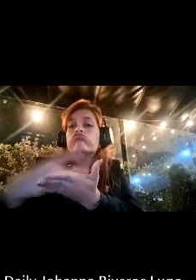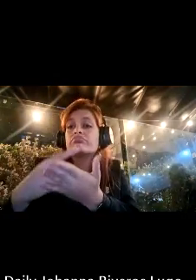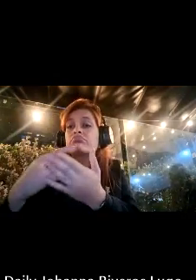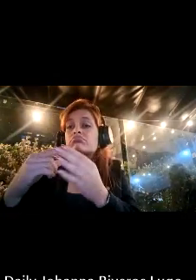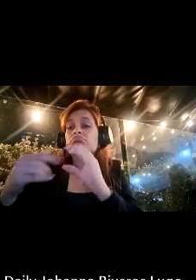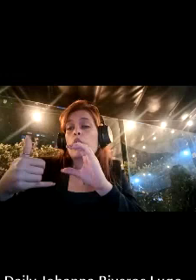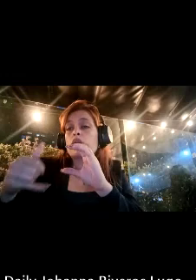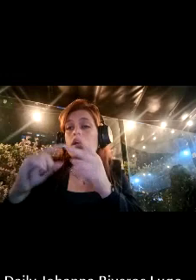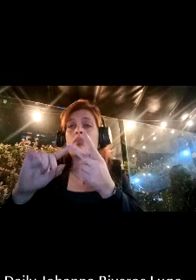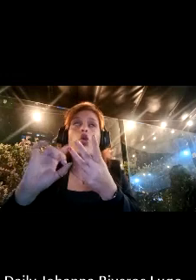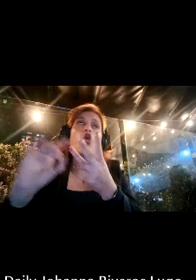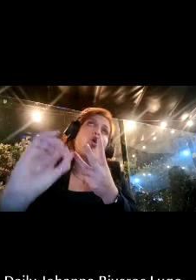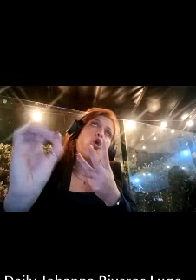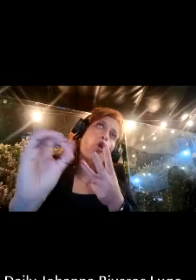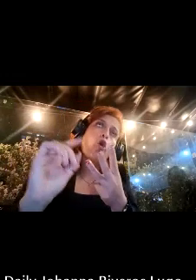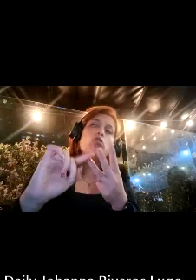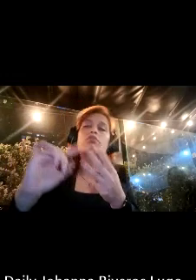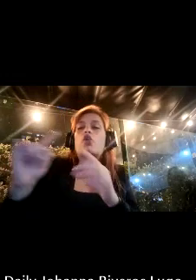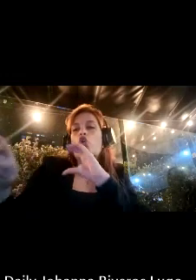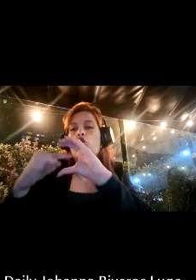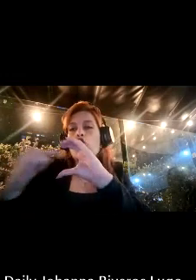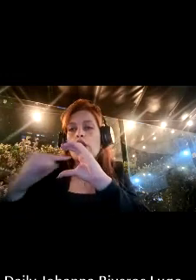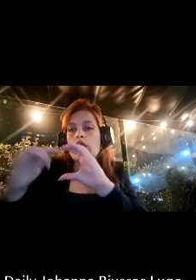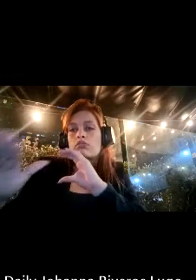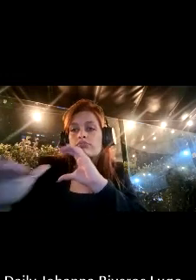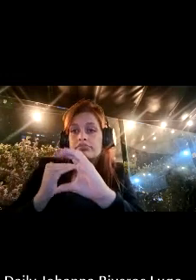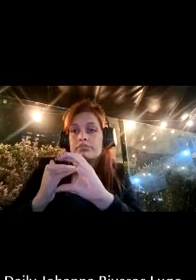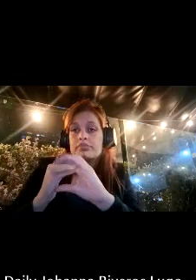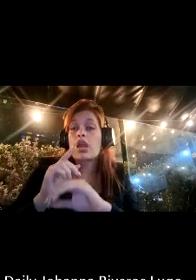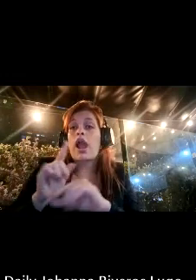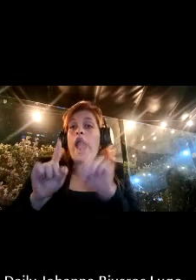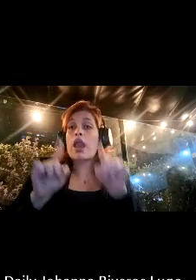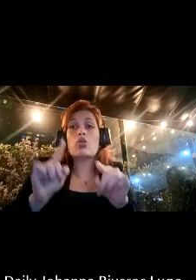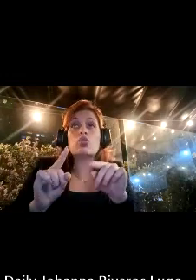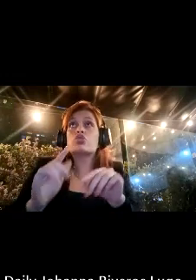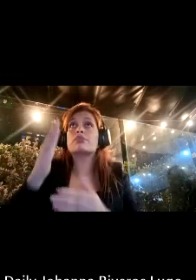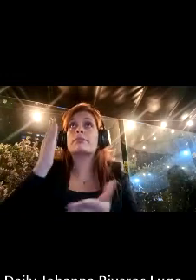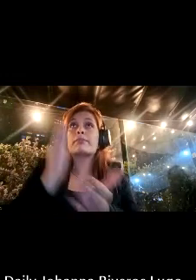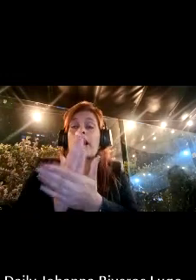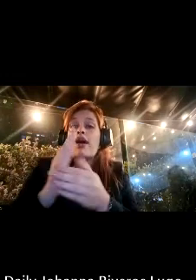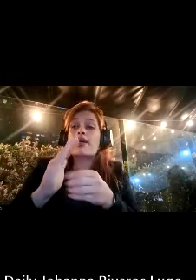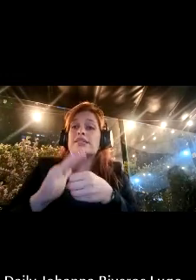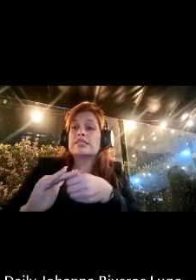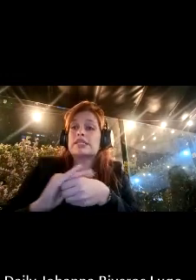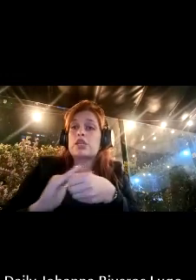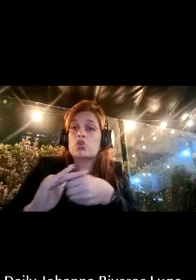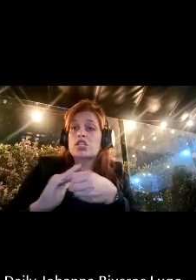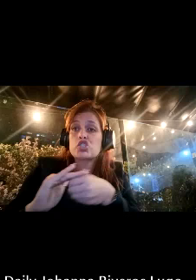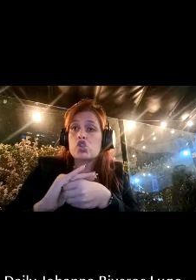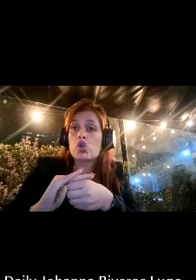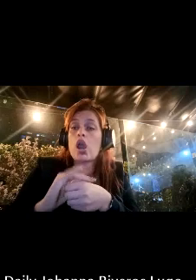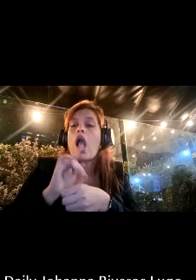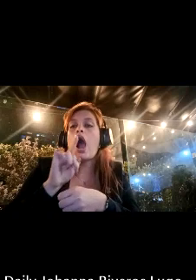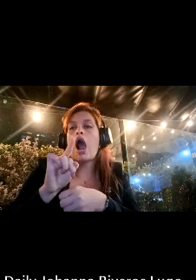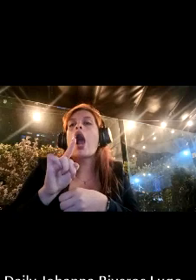algún inconveniente y finalmente no alcancen al lunes, ese día en la sesión vamos a aclarar esas dudas e